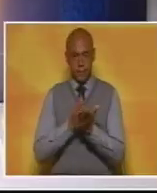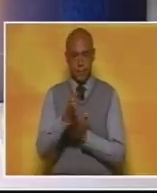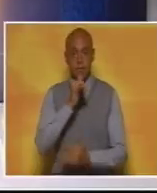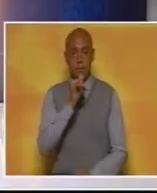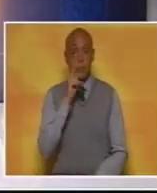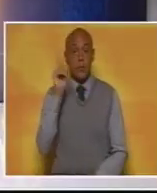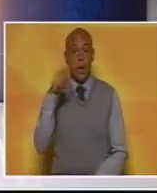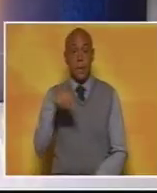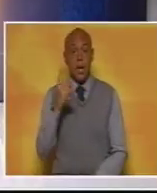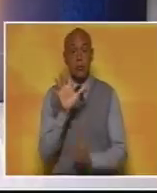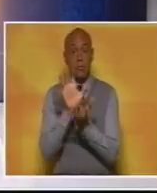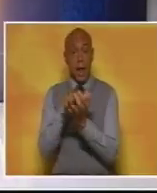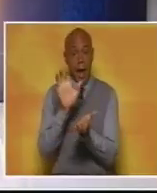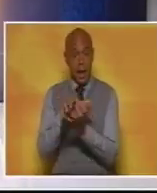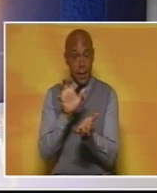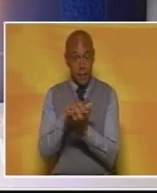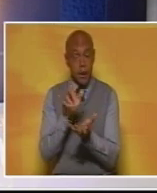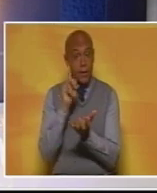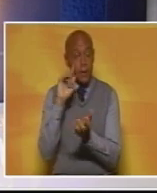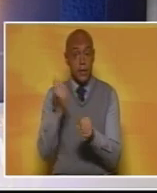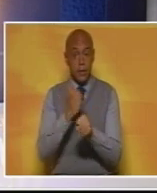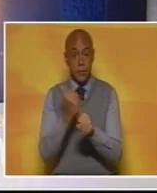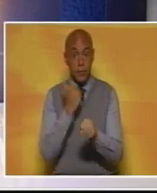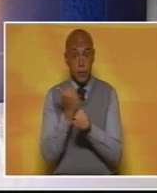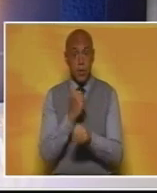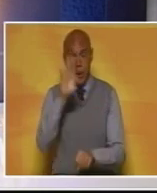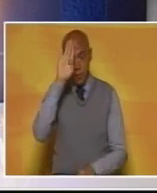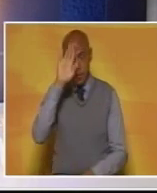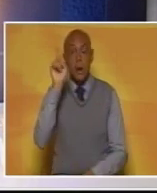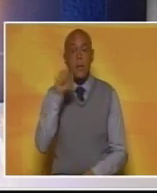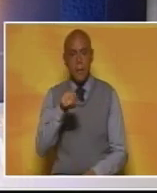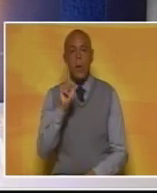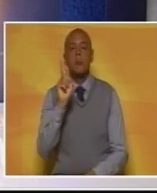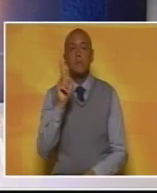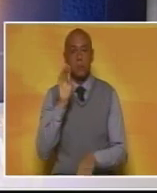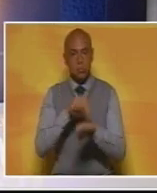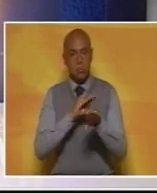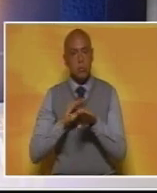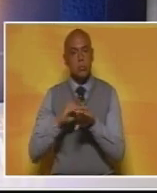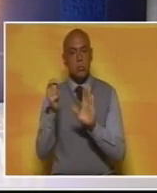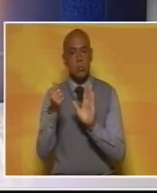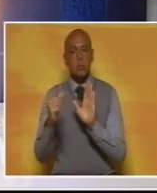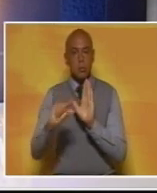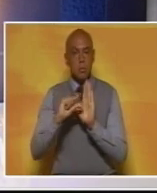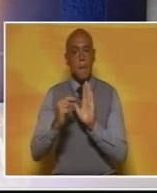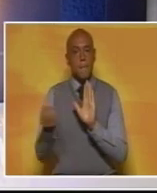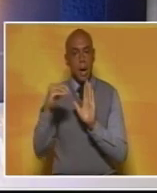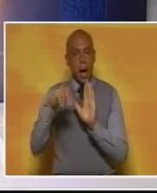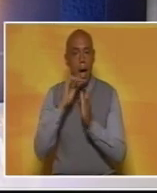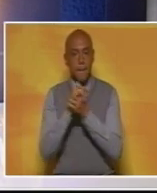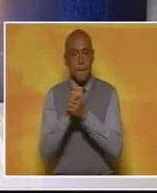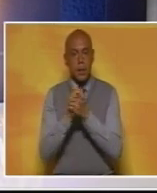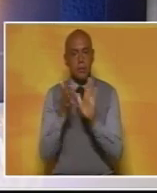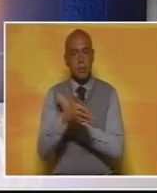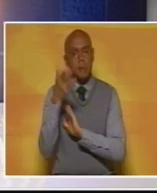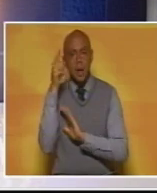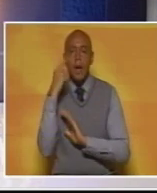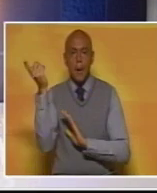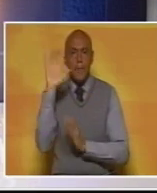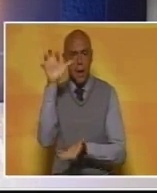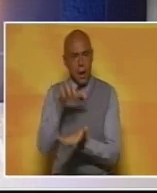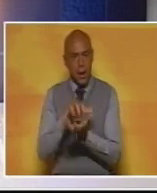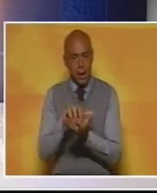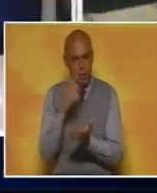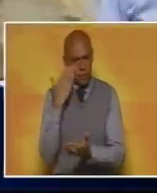Continuamos. En Nueva Esparta, trabajadores del Colegio de Enfermeros de Margarita exigieron mejores condiciones salariales. Nuestra compañera María Marcano nos cuenta los